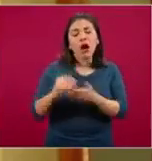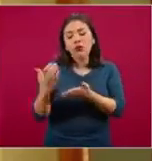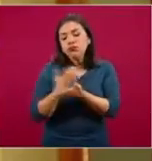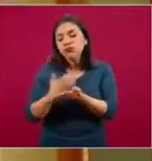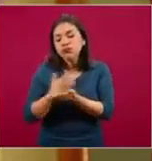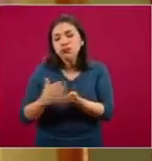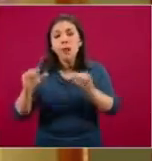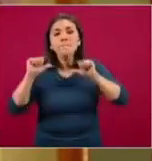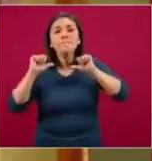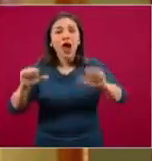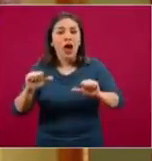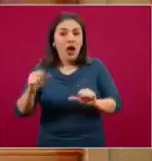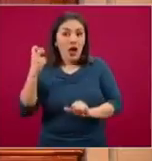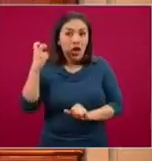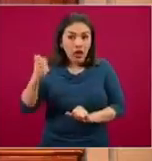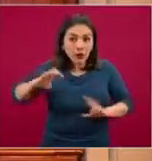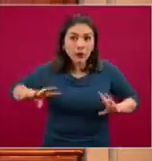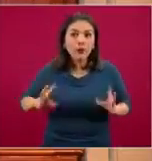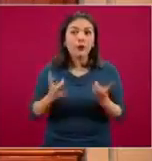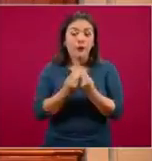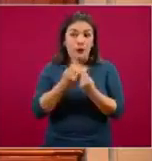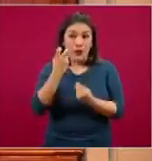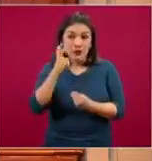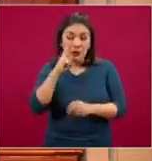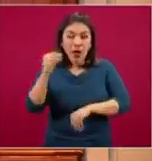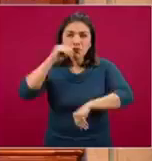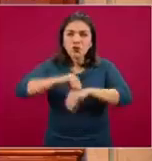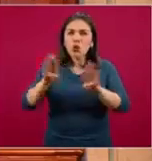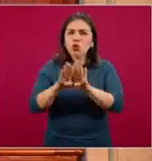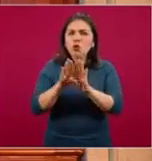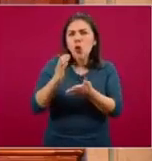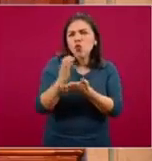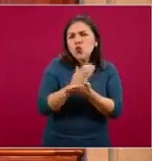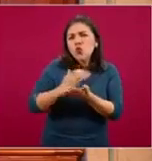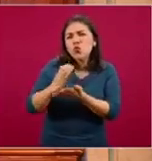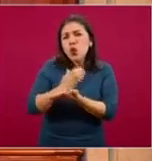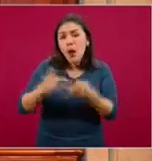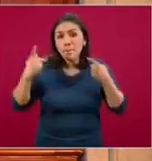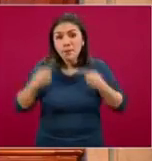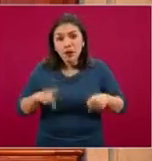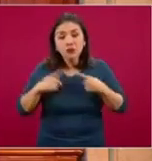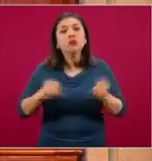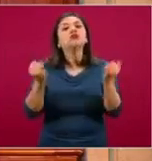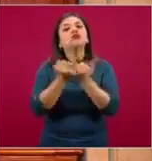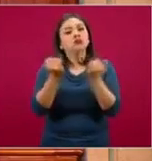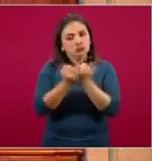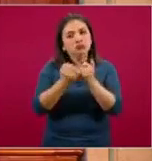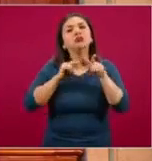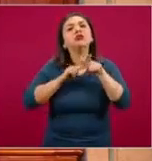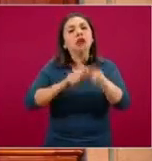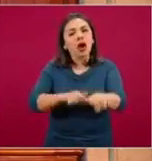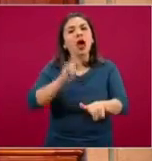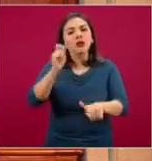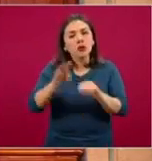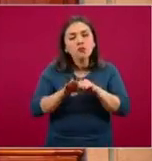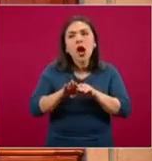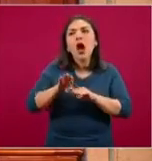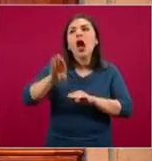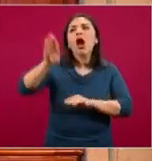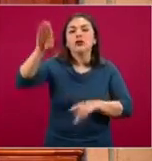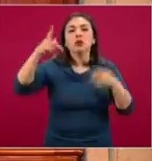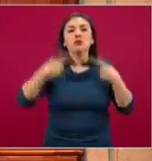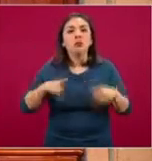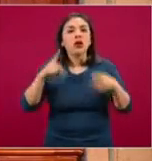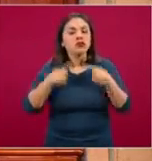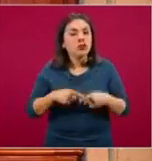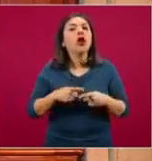la enfermedad, y vemos que este comportamiento de la recuperación también continúa siendo ascendente, es decir, va a